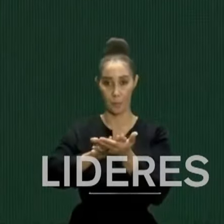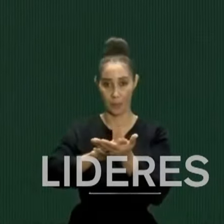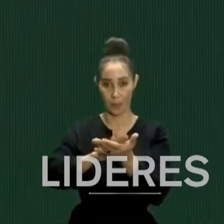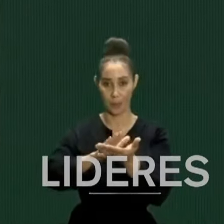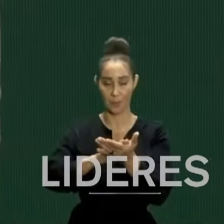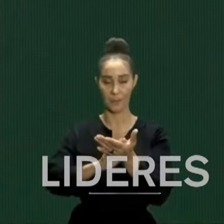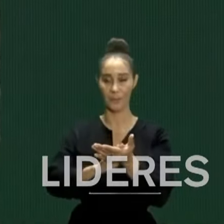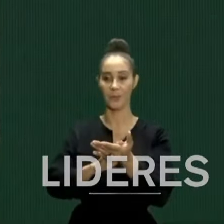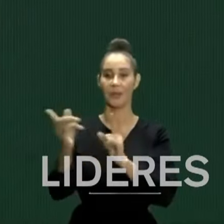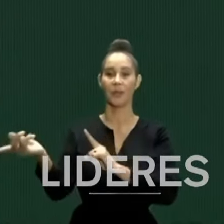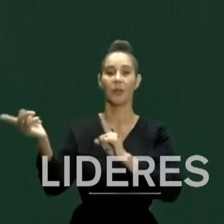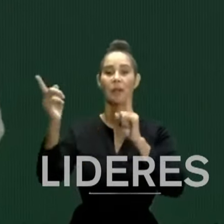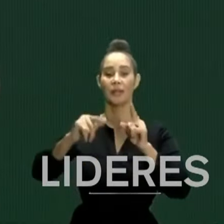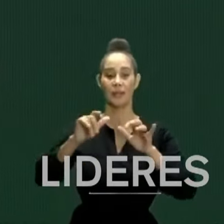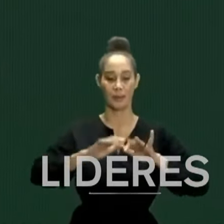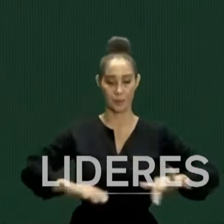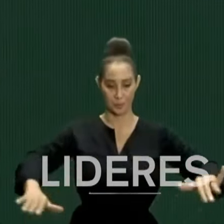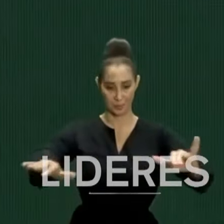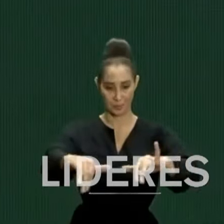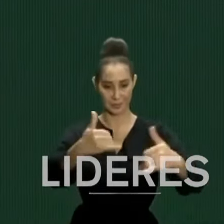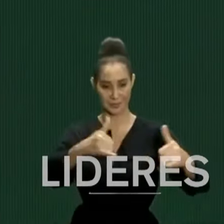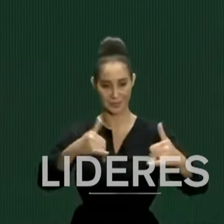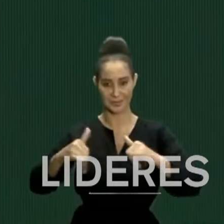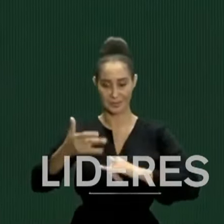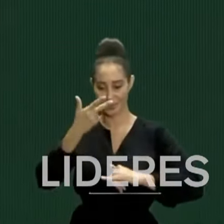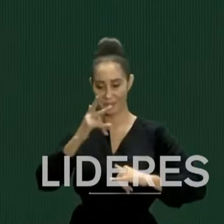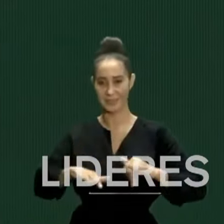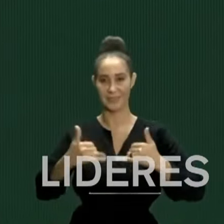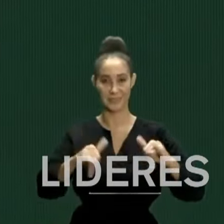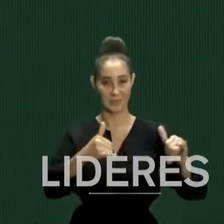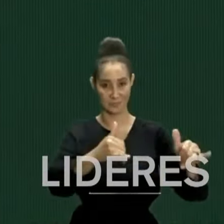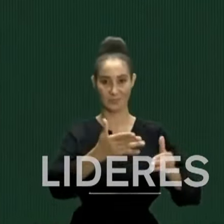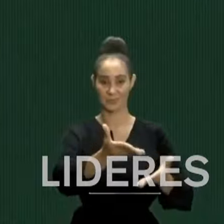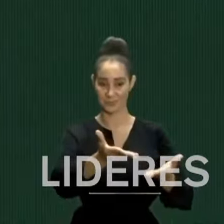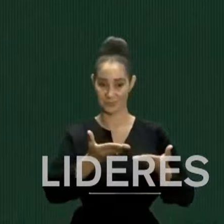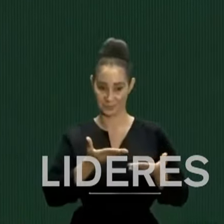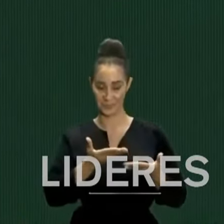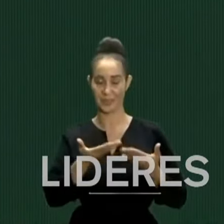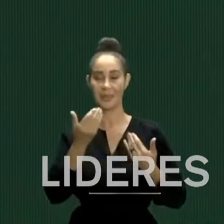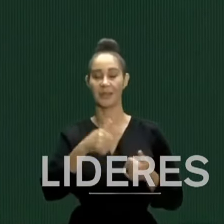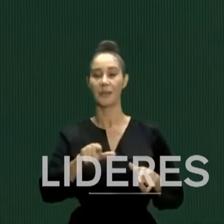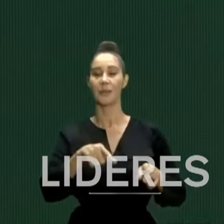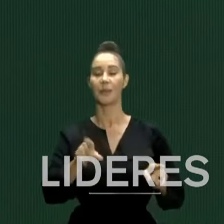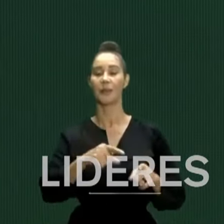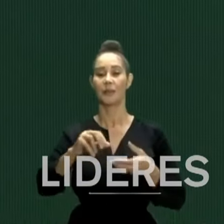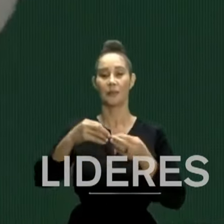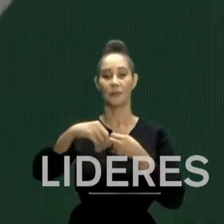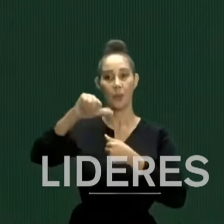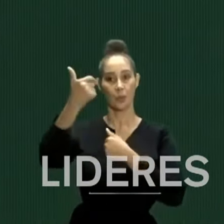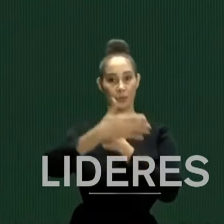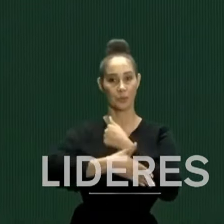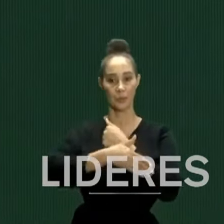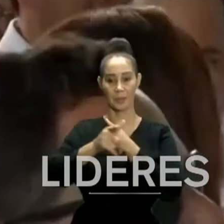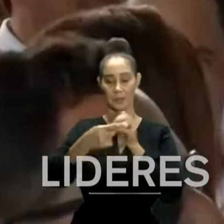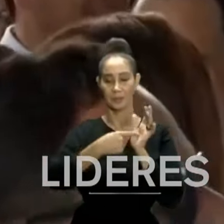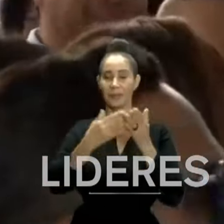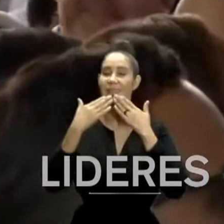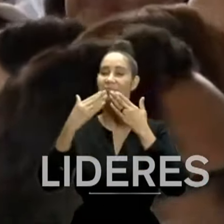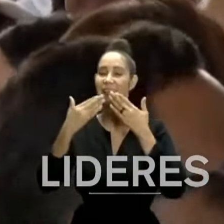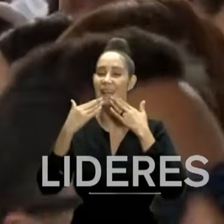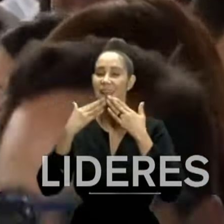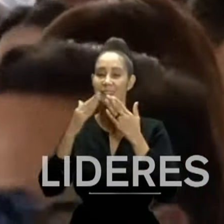hermoso parque infantil, que se pongan de pie. Yo creo que Altagracia Suárez está aquí porque los señores Monestín están fuera del país.